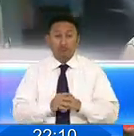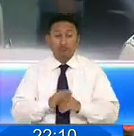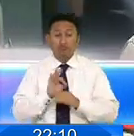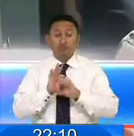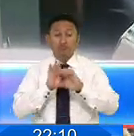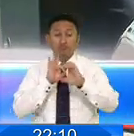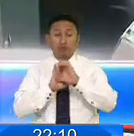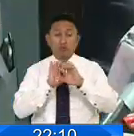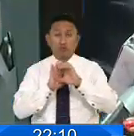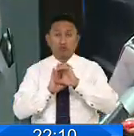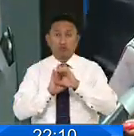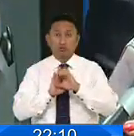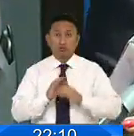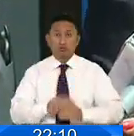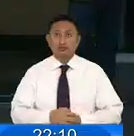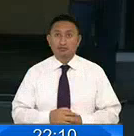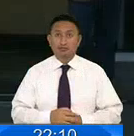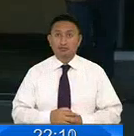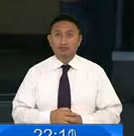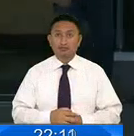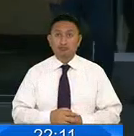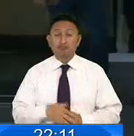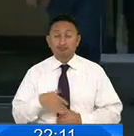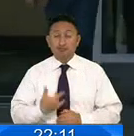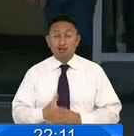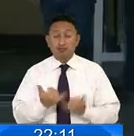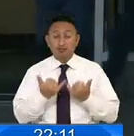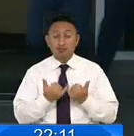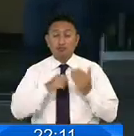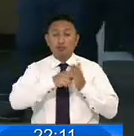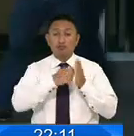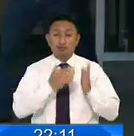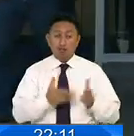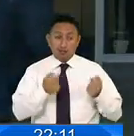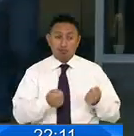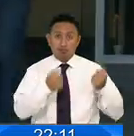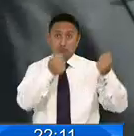Participación Ciudadana. Está en manos de la Contraloría General del